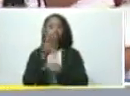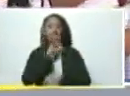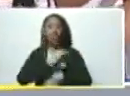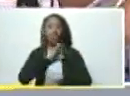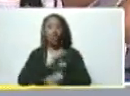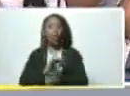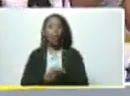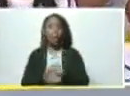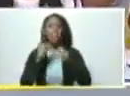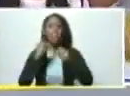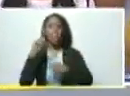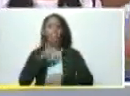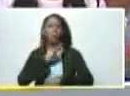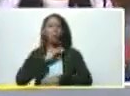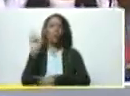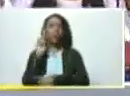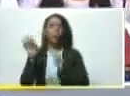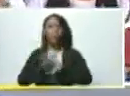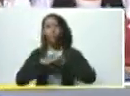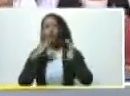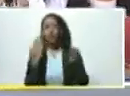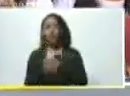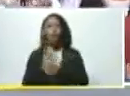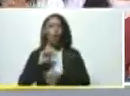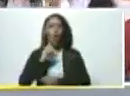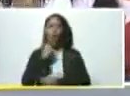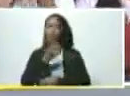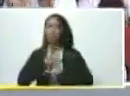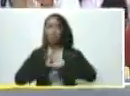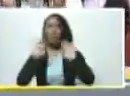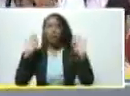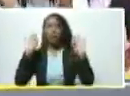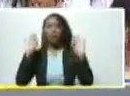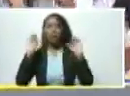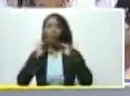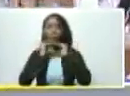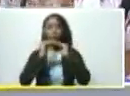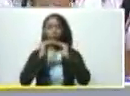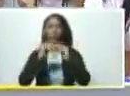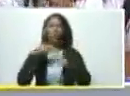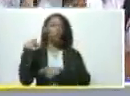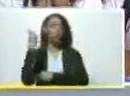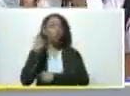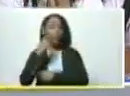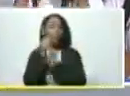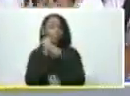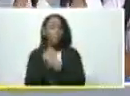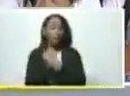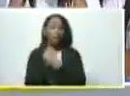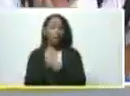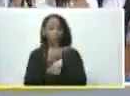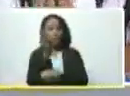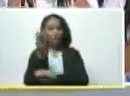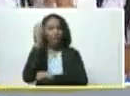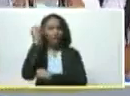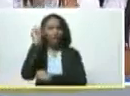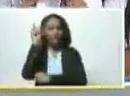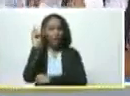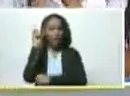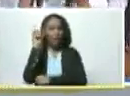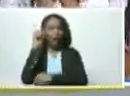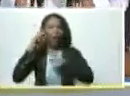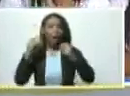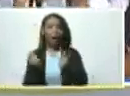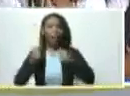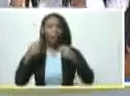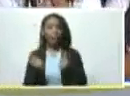social para Venezuela y para el mundo. No digo más. Solamente esperen el viernes a su